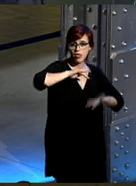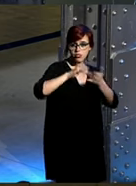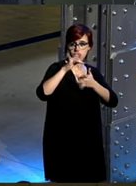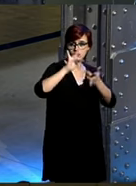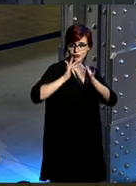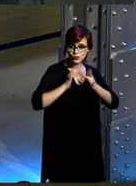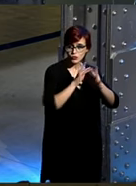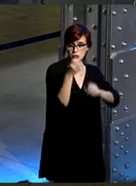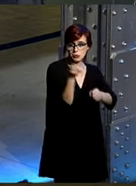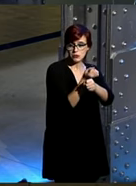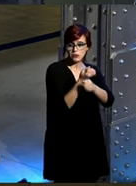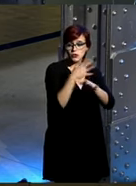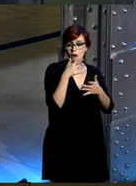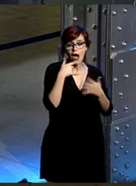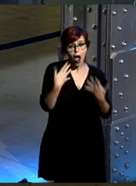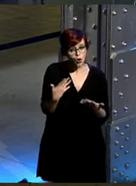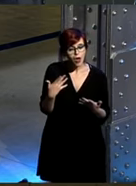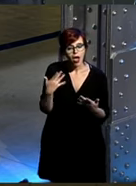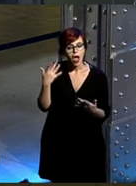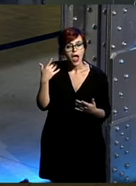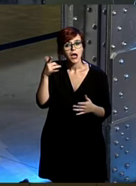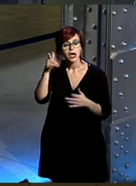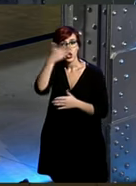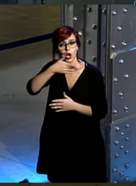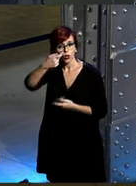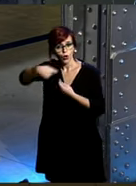Ahora hay personas que no han pasado por una escuela de negocio y desde